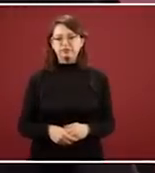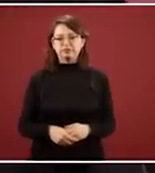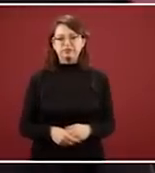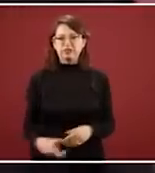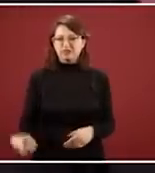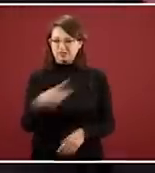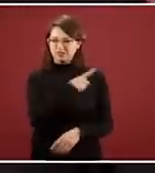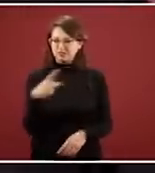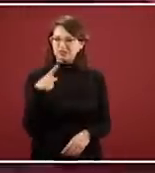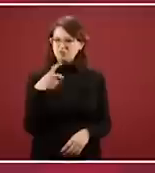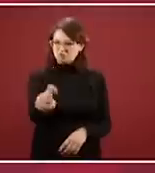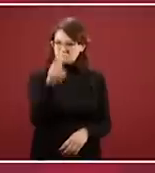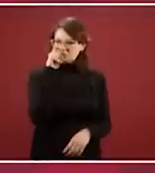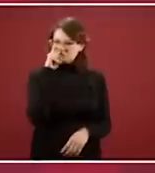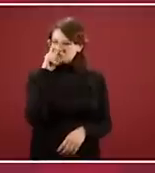usar la mano dura.